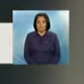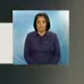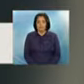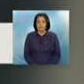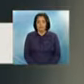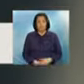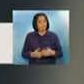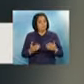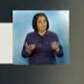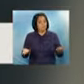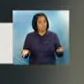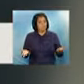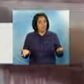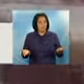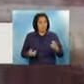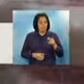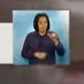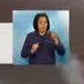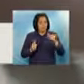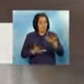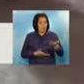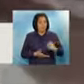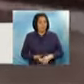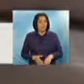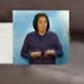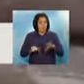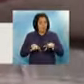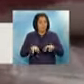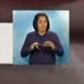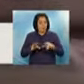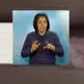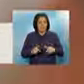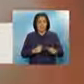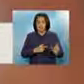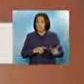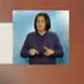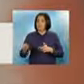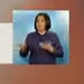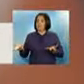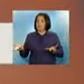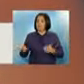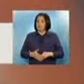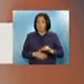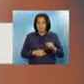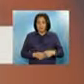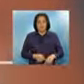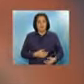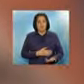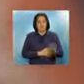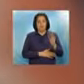No cabe duda. Estos buenos masajes los pondrán listos para el día a día.